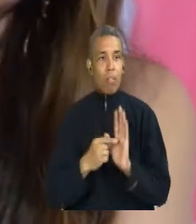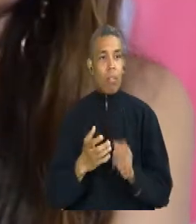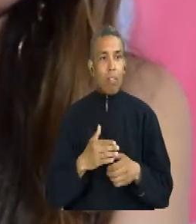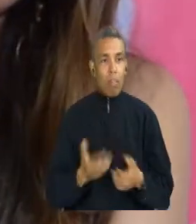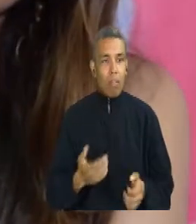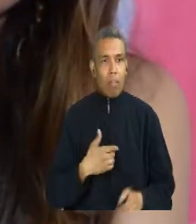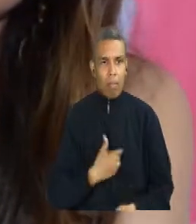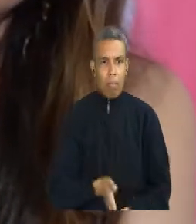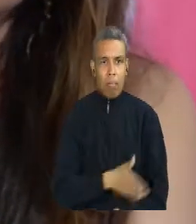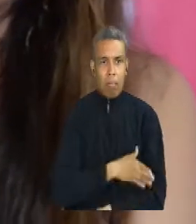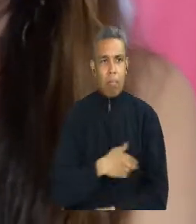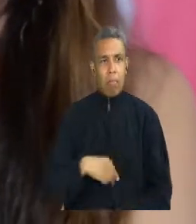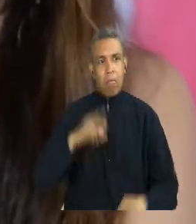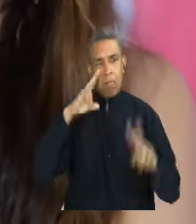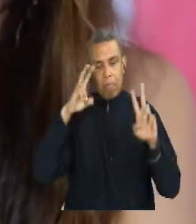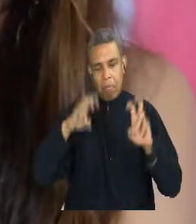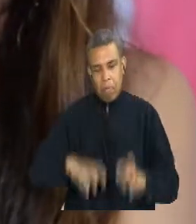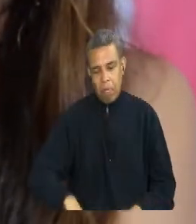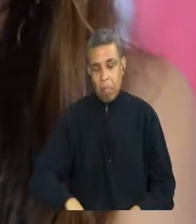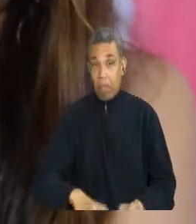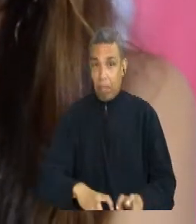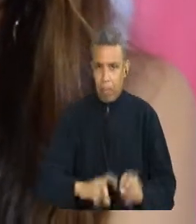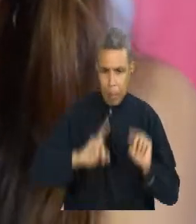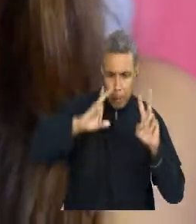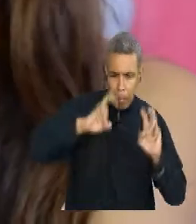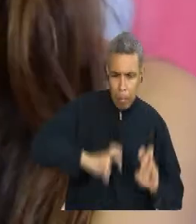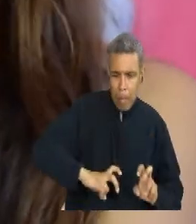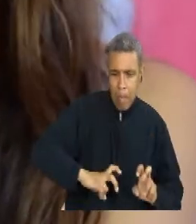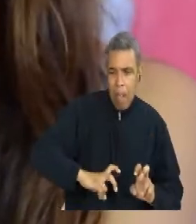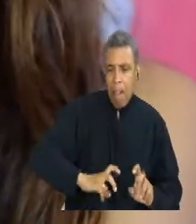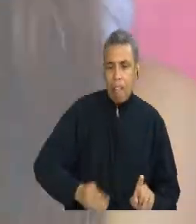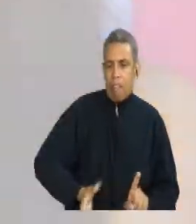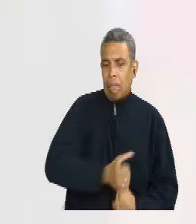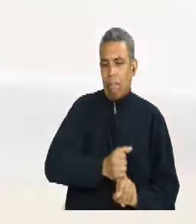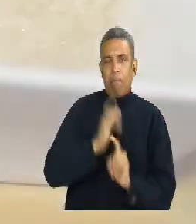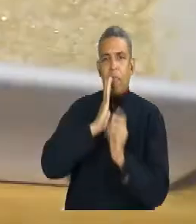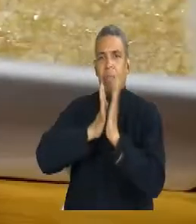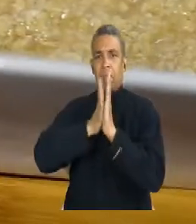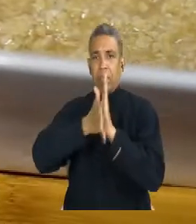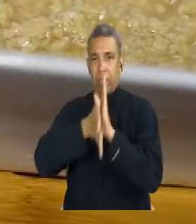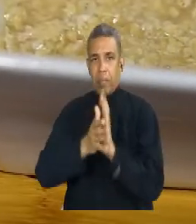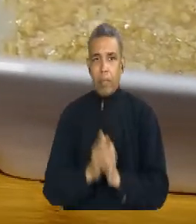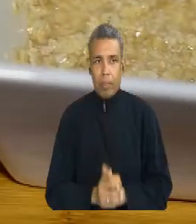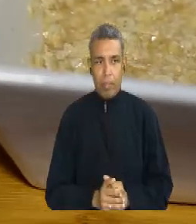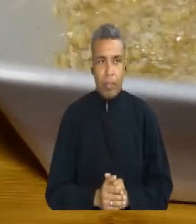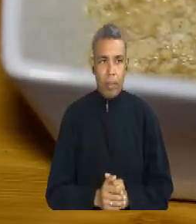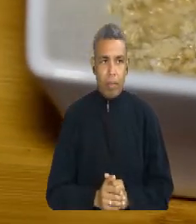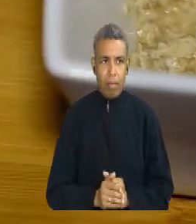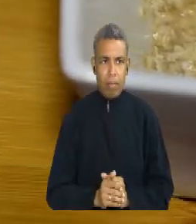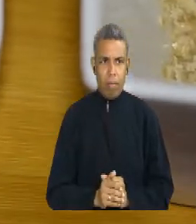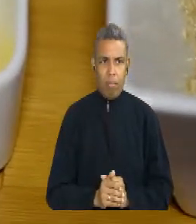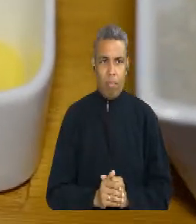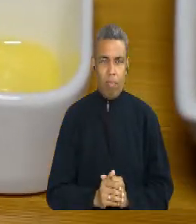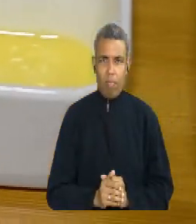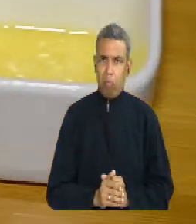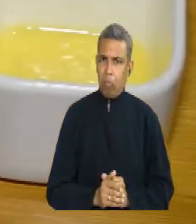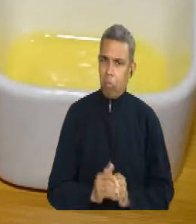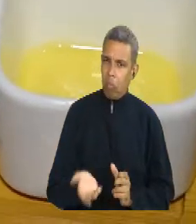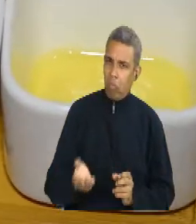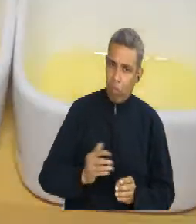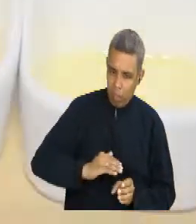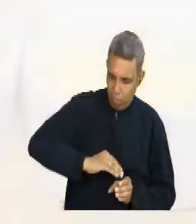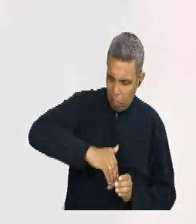investigar y darles a ustedes toda la información. Y vamos a darles unas mascarillas y unas mezclas mágicas.